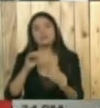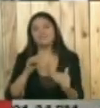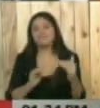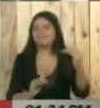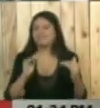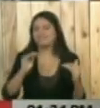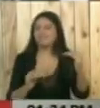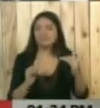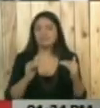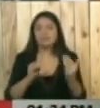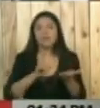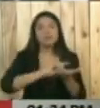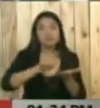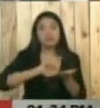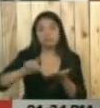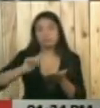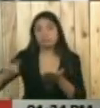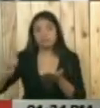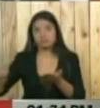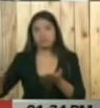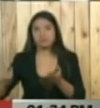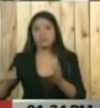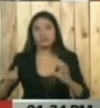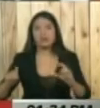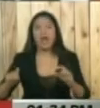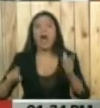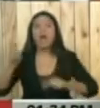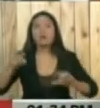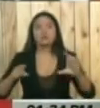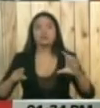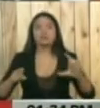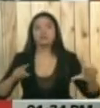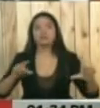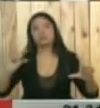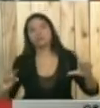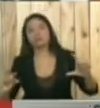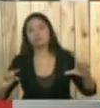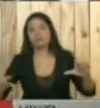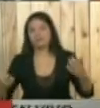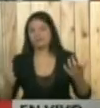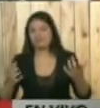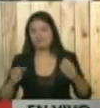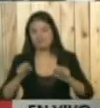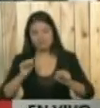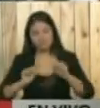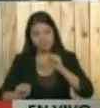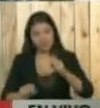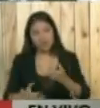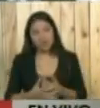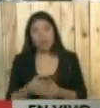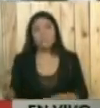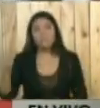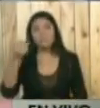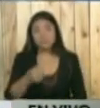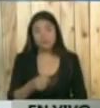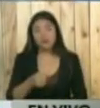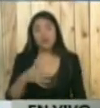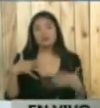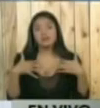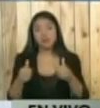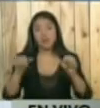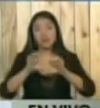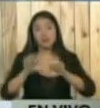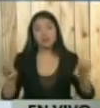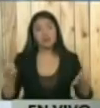el reparto de los recursos y sobre todo contra las políticas de austeridad impuestas sobre el sistema de salud y la educación